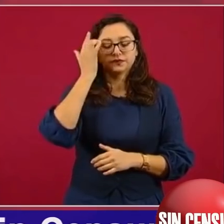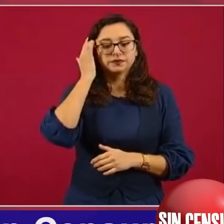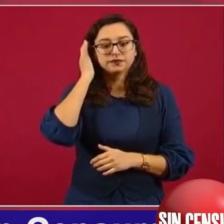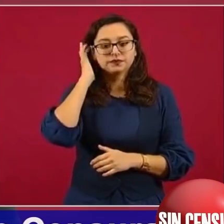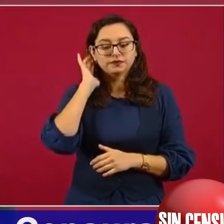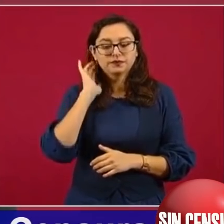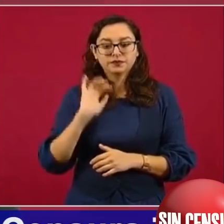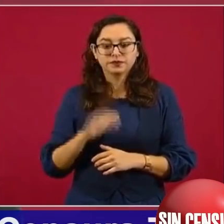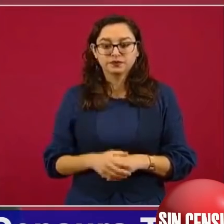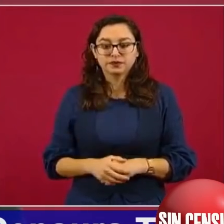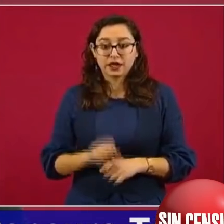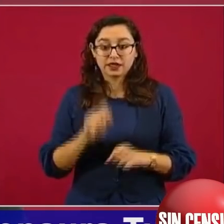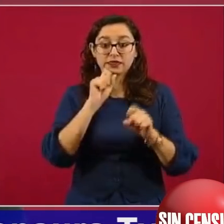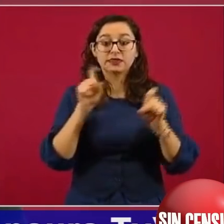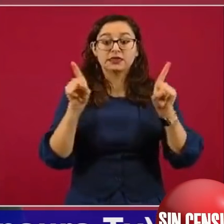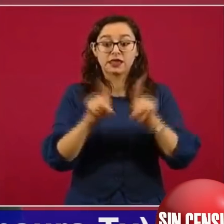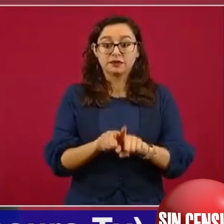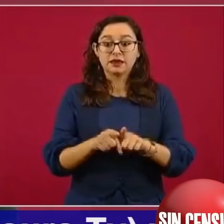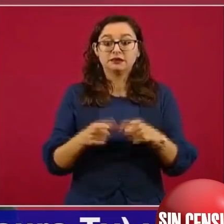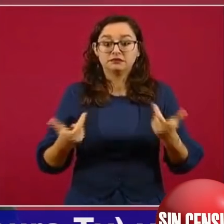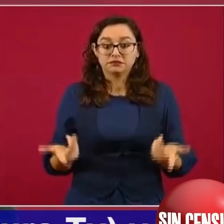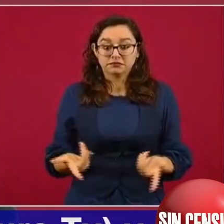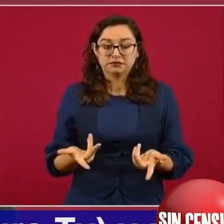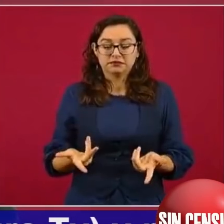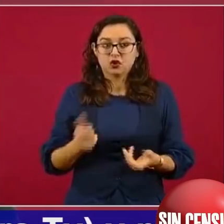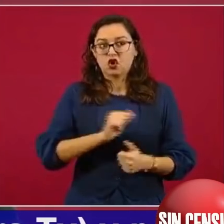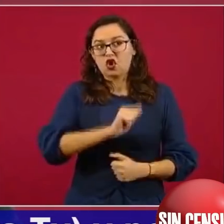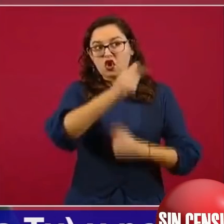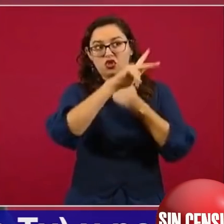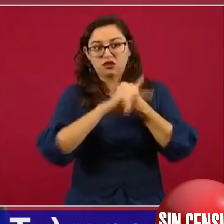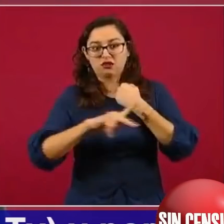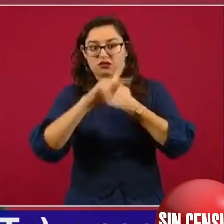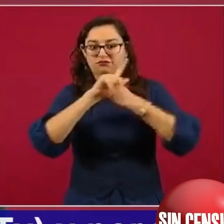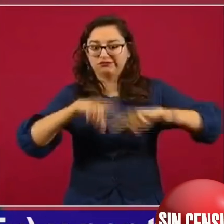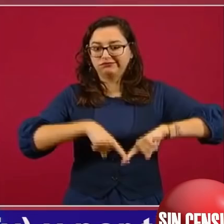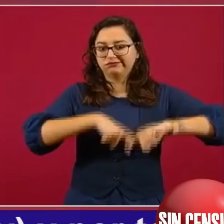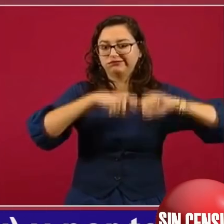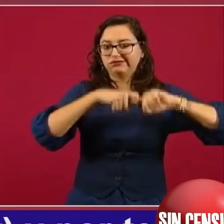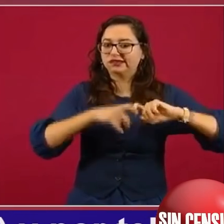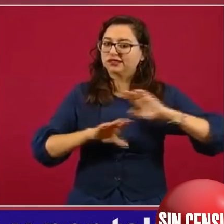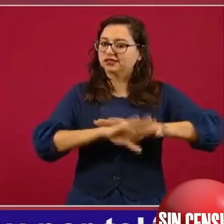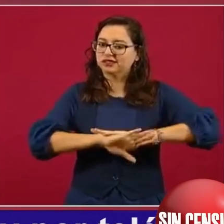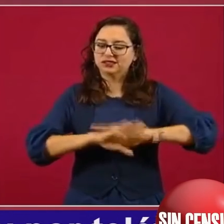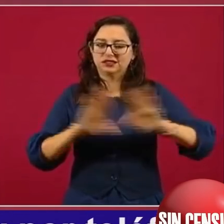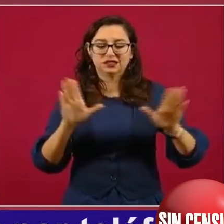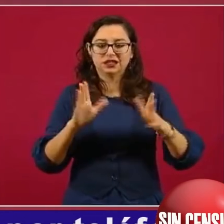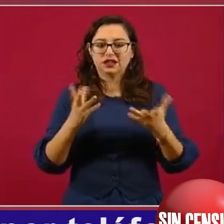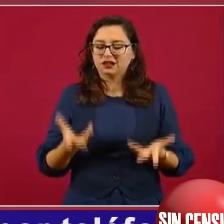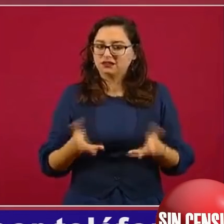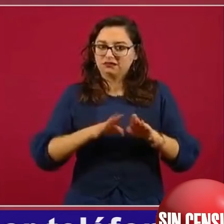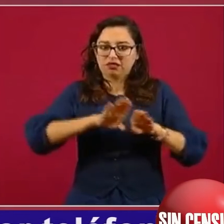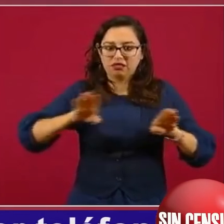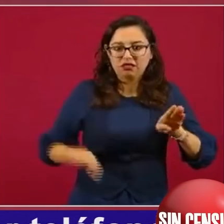que actuemos también con independencia, porque es mucha la subordinación